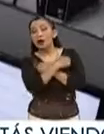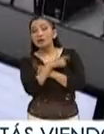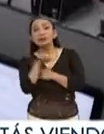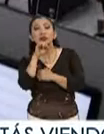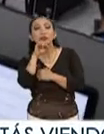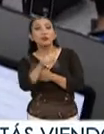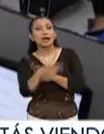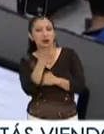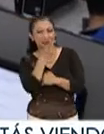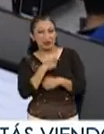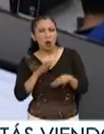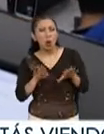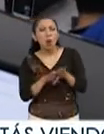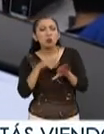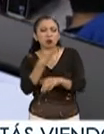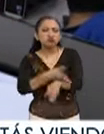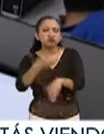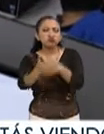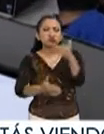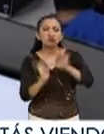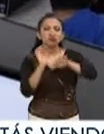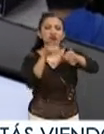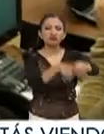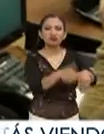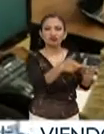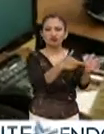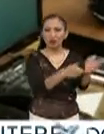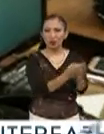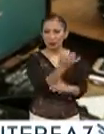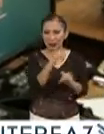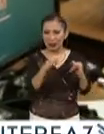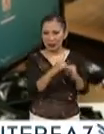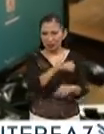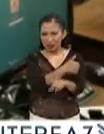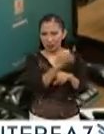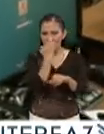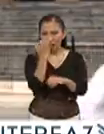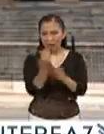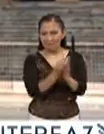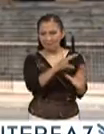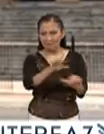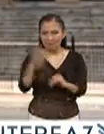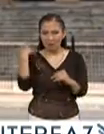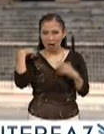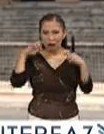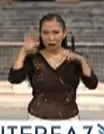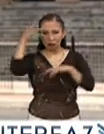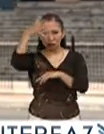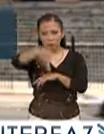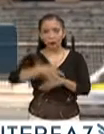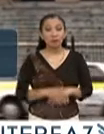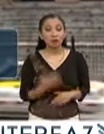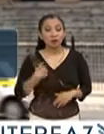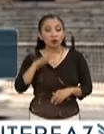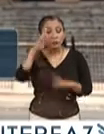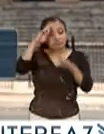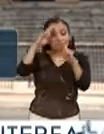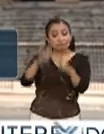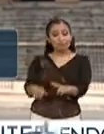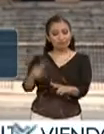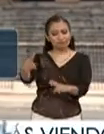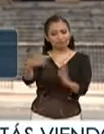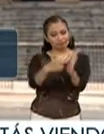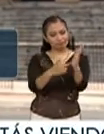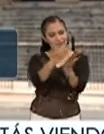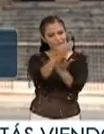y también nos comenta cómo ha sido el proceso de admisión a esta nueva institución de formación docente. Nosotros lo que hacemos más que todo es respetar también los